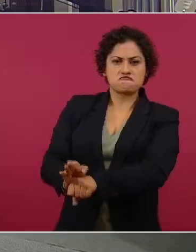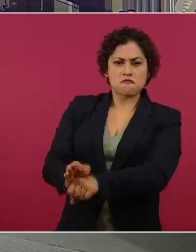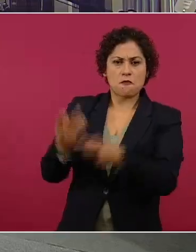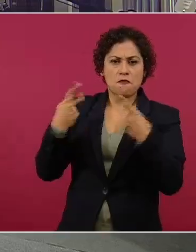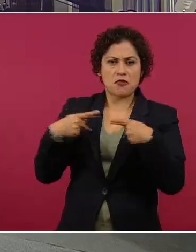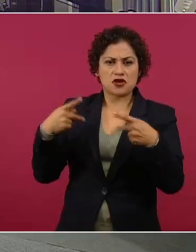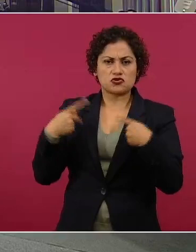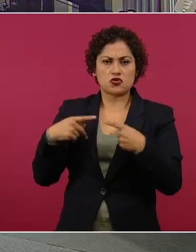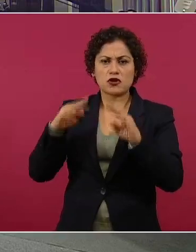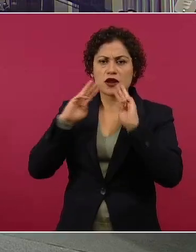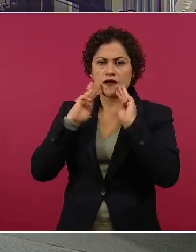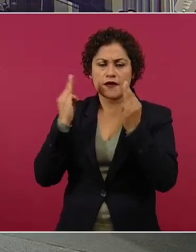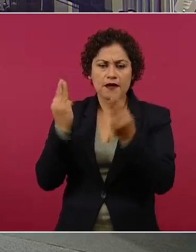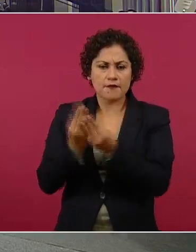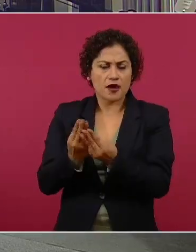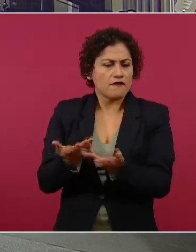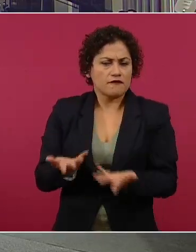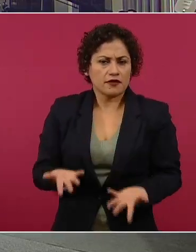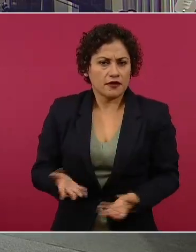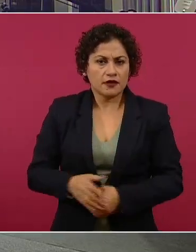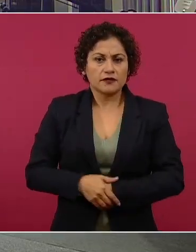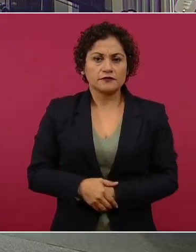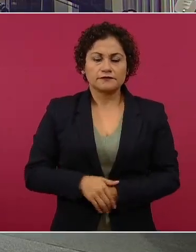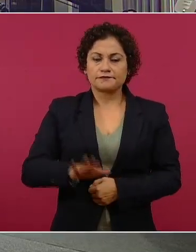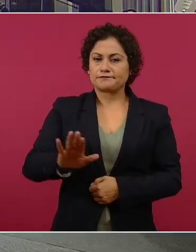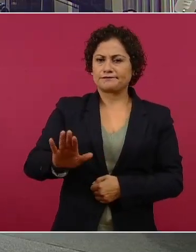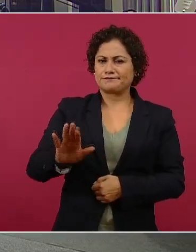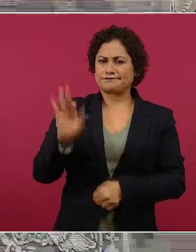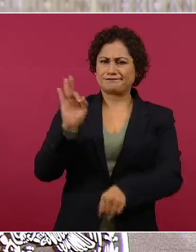está protegiendo a nadie. Cuitláhuac es un hombre honesto.